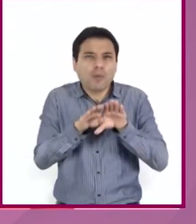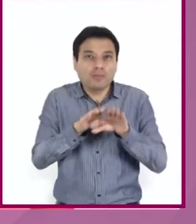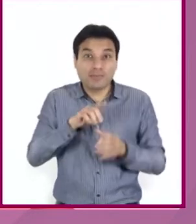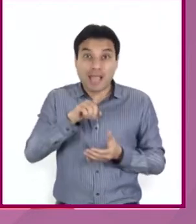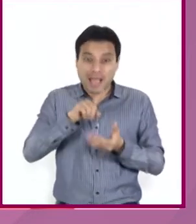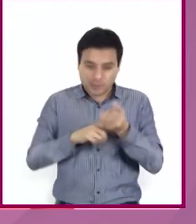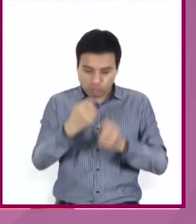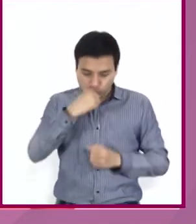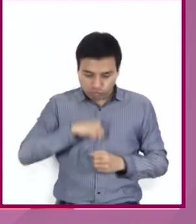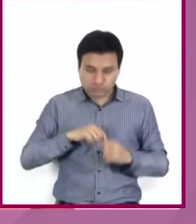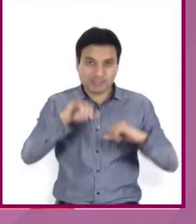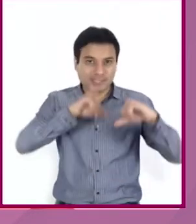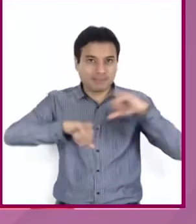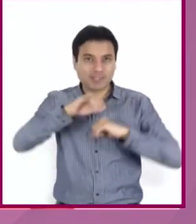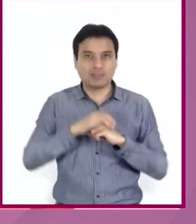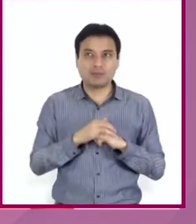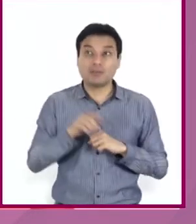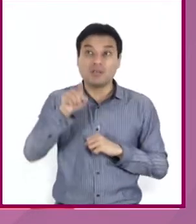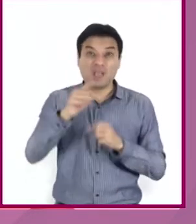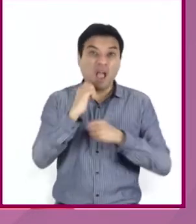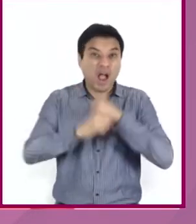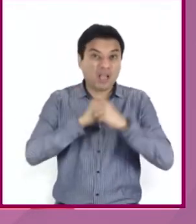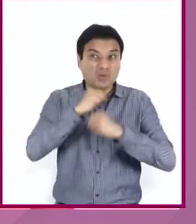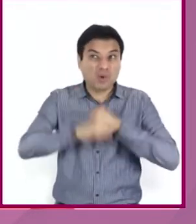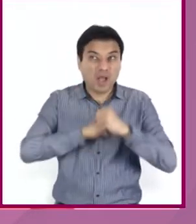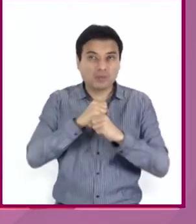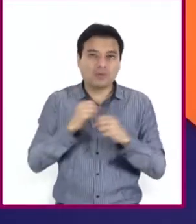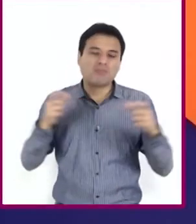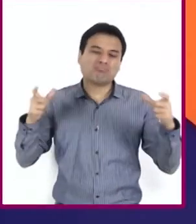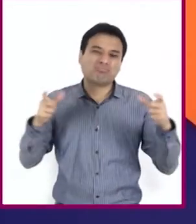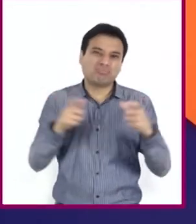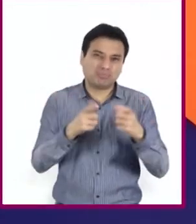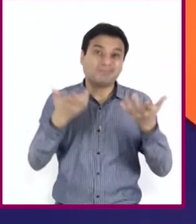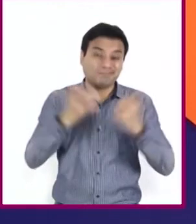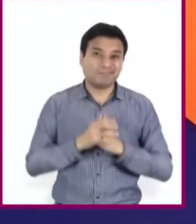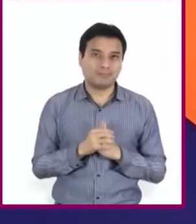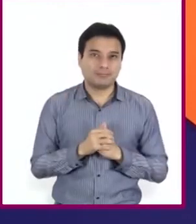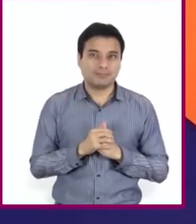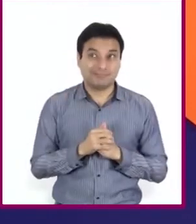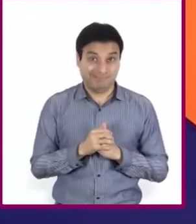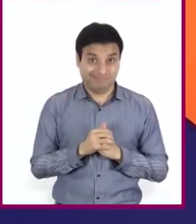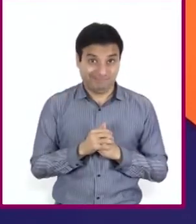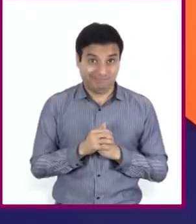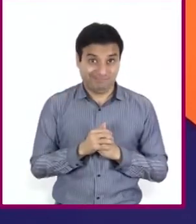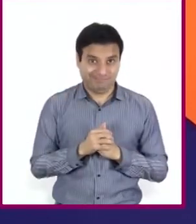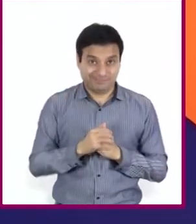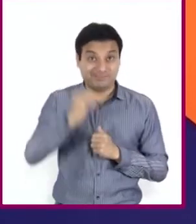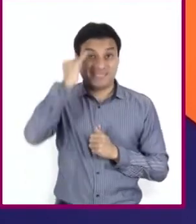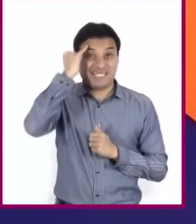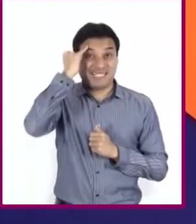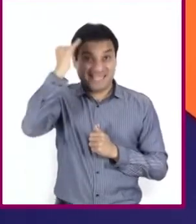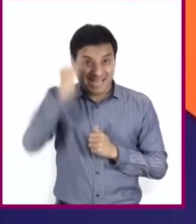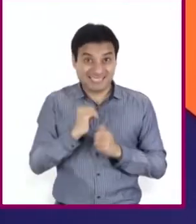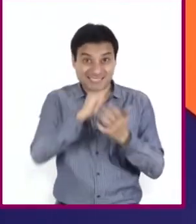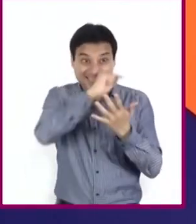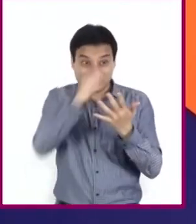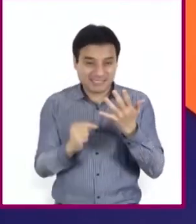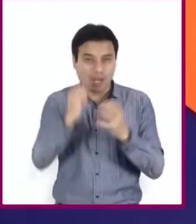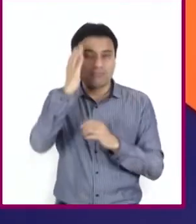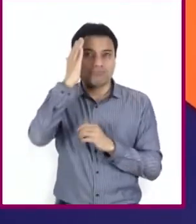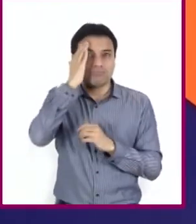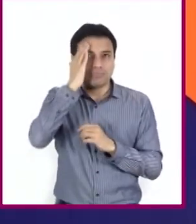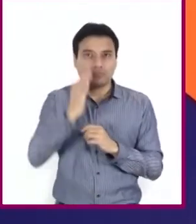su población disminuye cada año. Cuando leemos estas ideas primarias, como